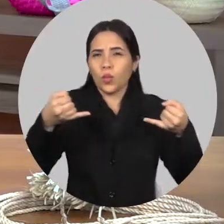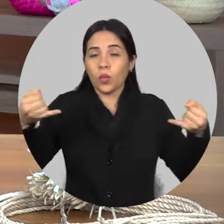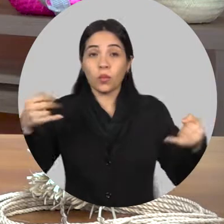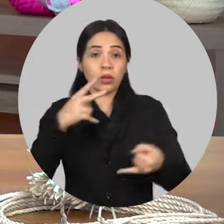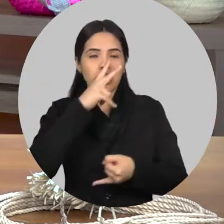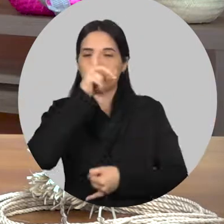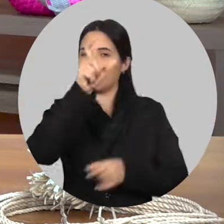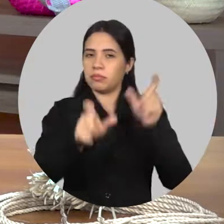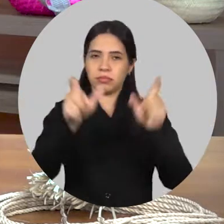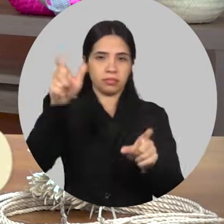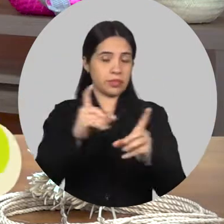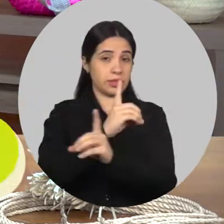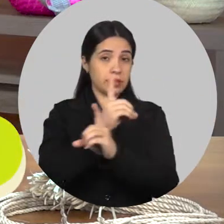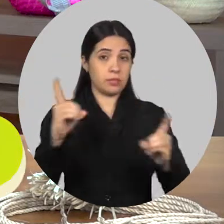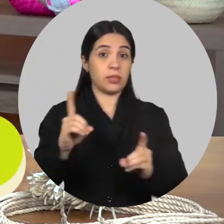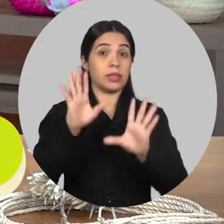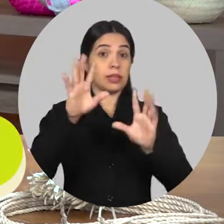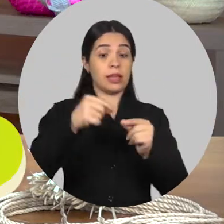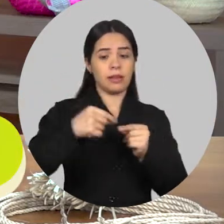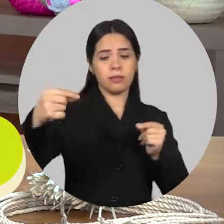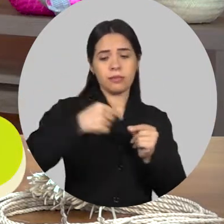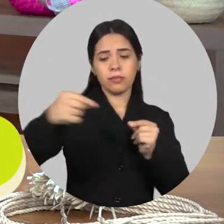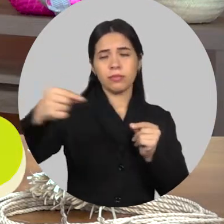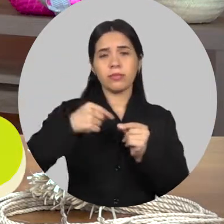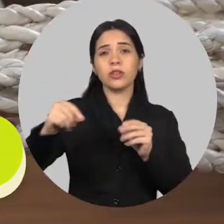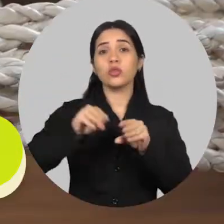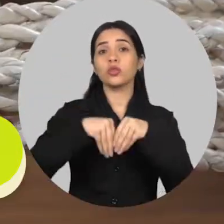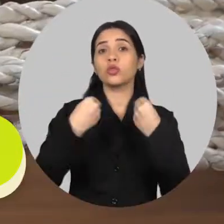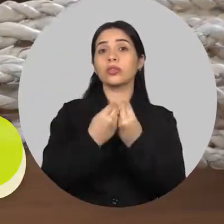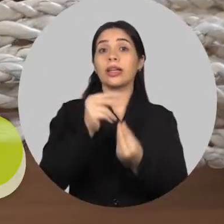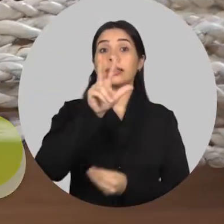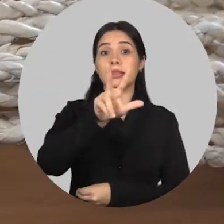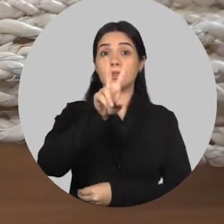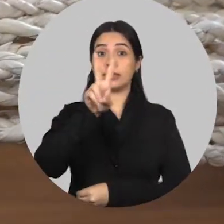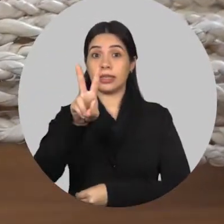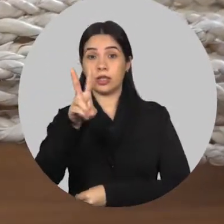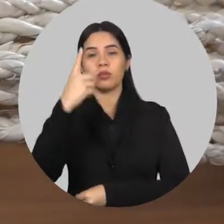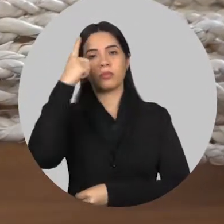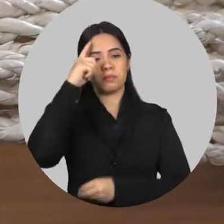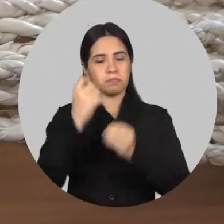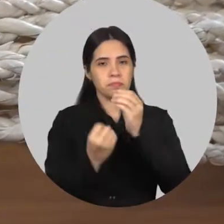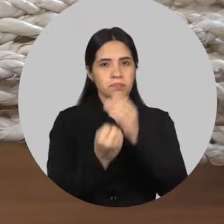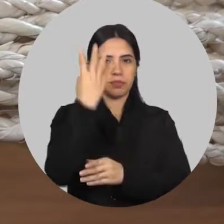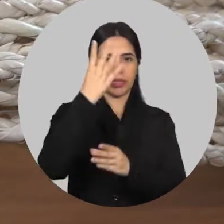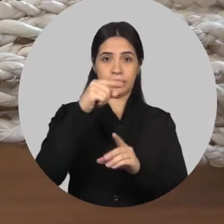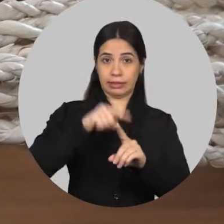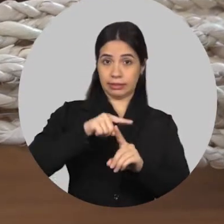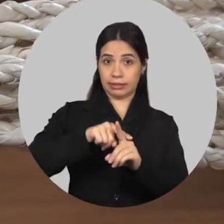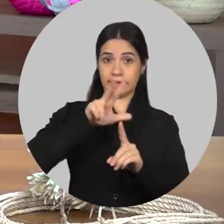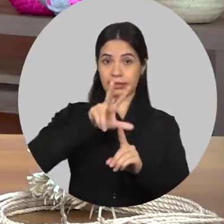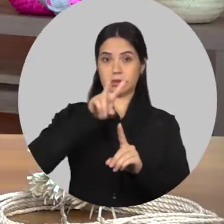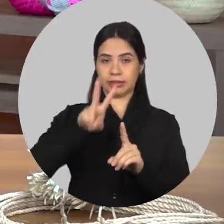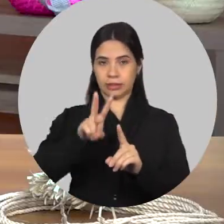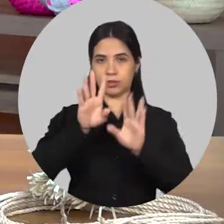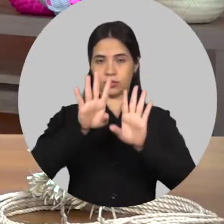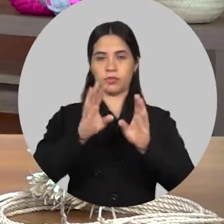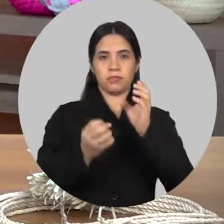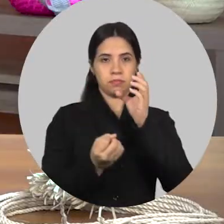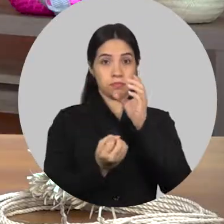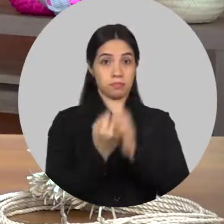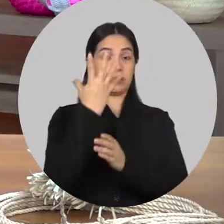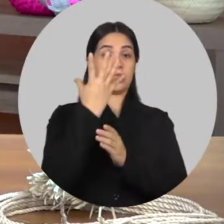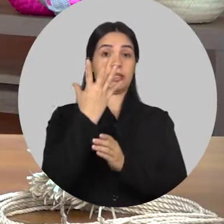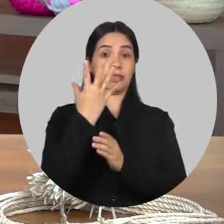uno desee. Y necesitamos 32 correas para comenzar la elaboración del bolso. Y